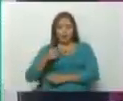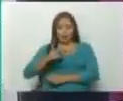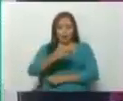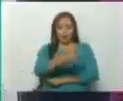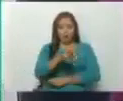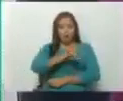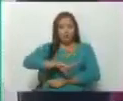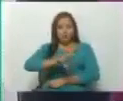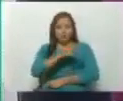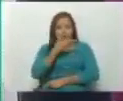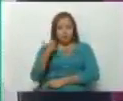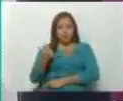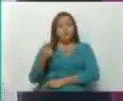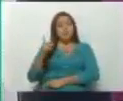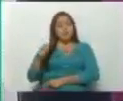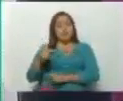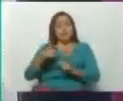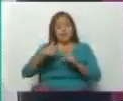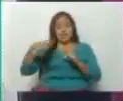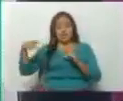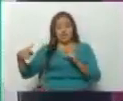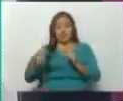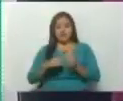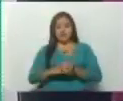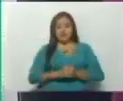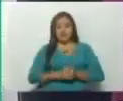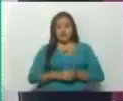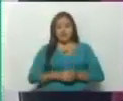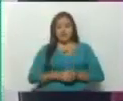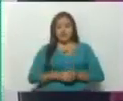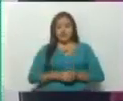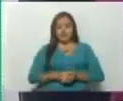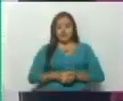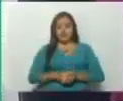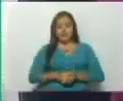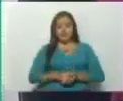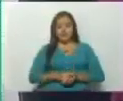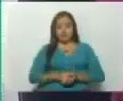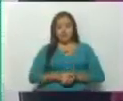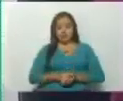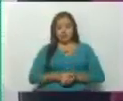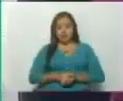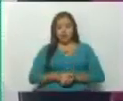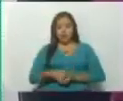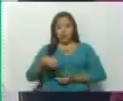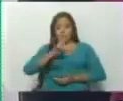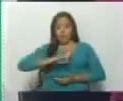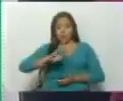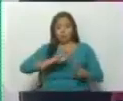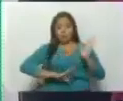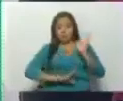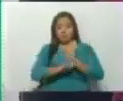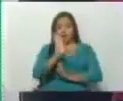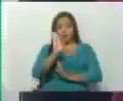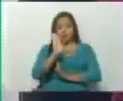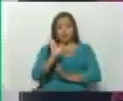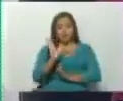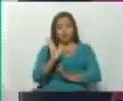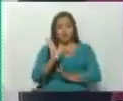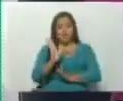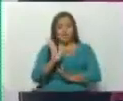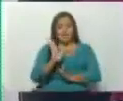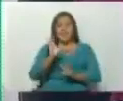El uso eficiente de la energía tiene que ver, entre otras cosas, bueno, con el uso, el desarrollo de energías